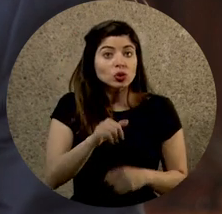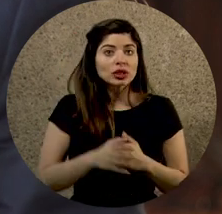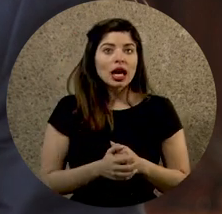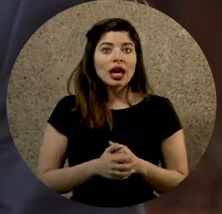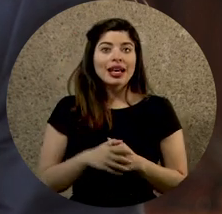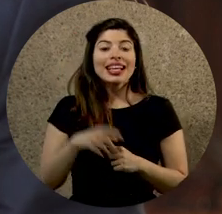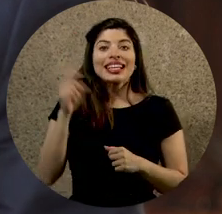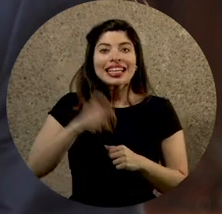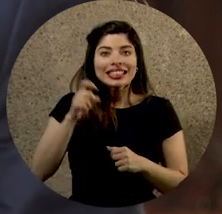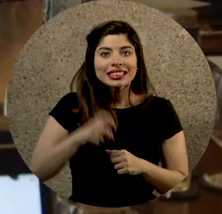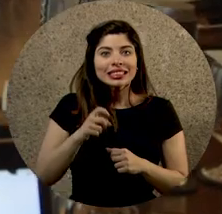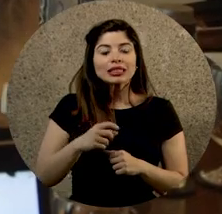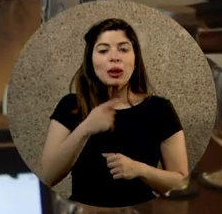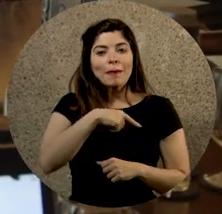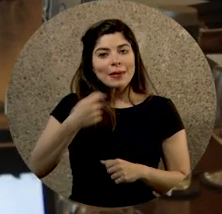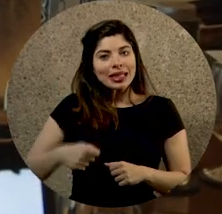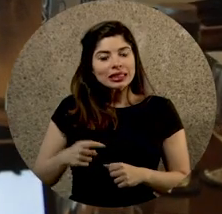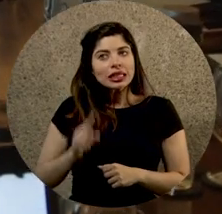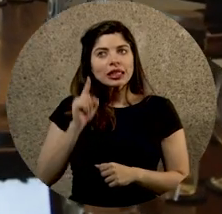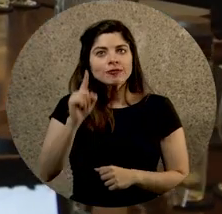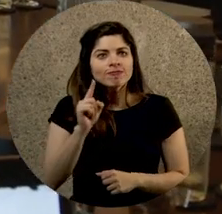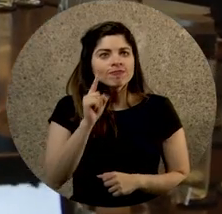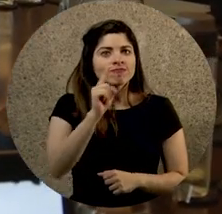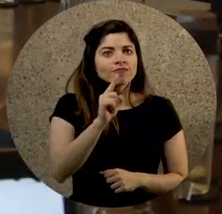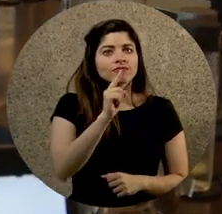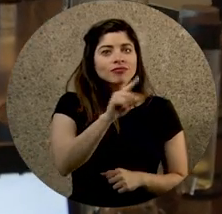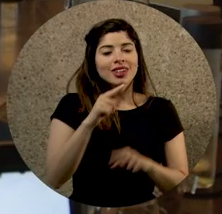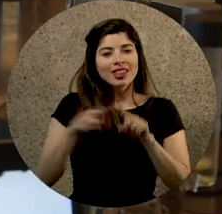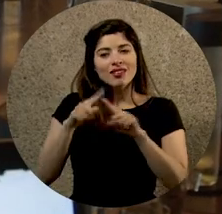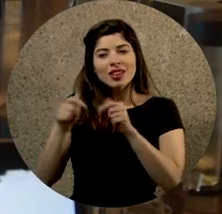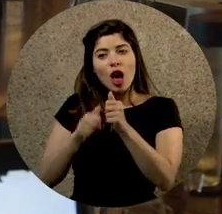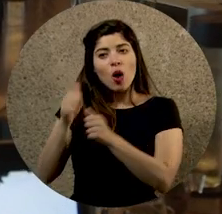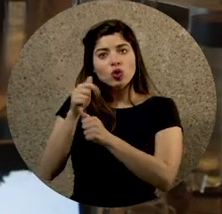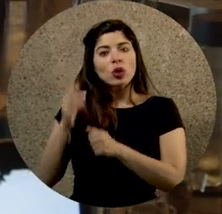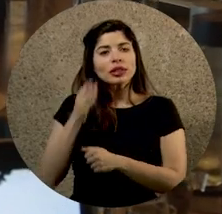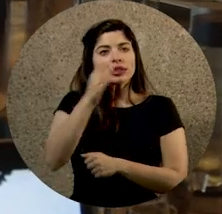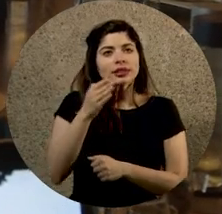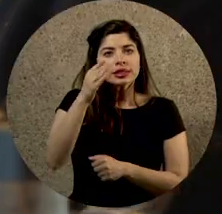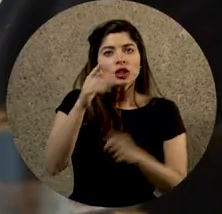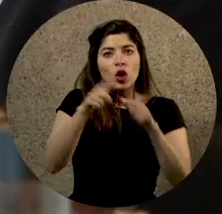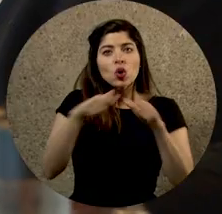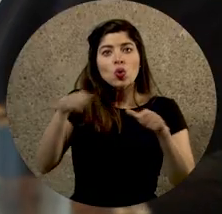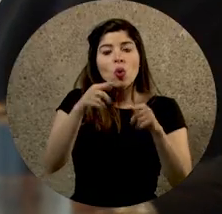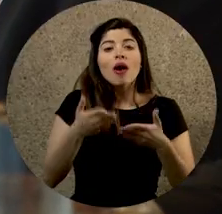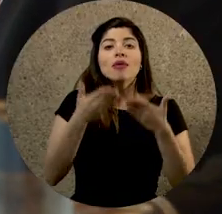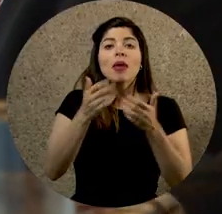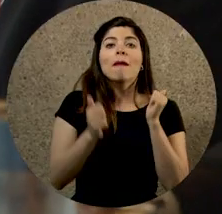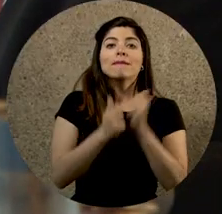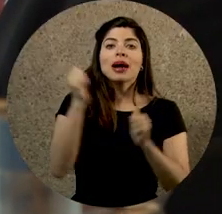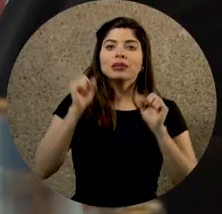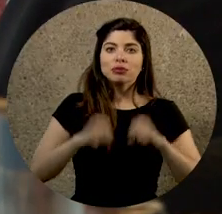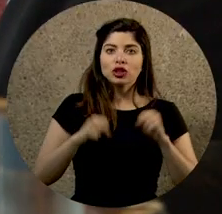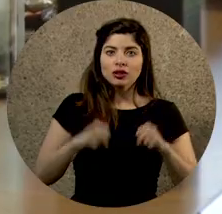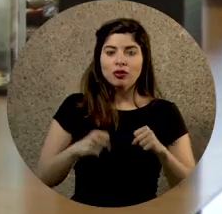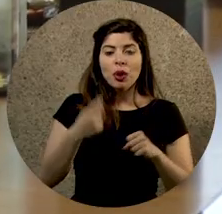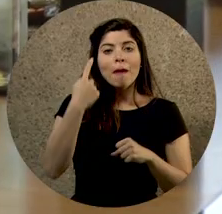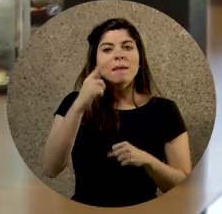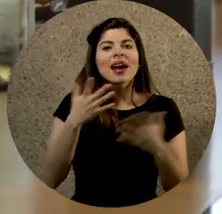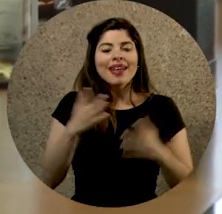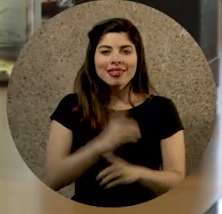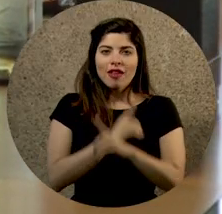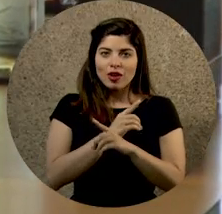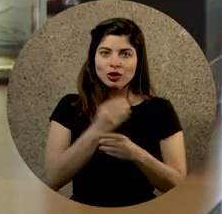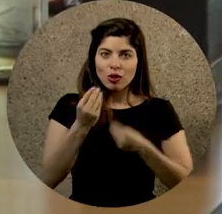requiere de la presencia del presidente de la República y otras autoridades en aquellos escenarios que ofrecen mayores posibilidades para la